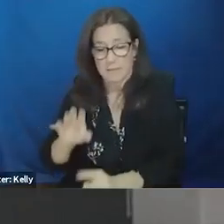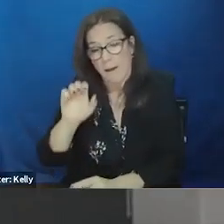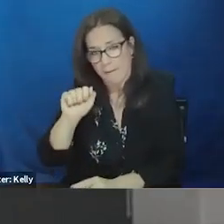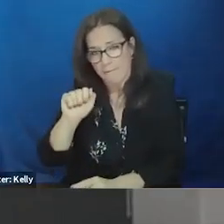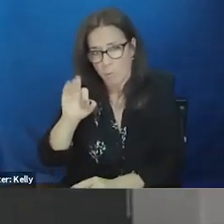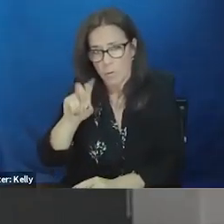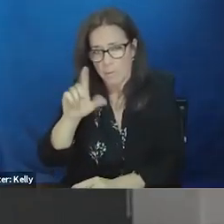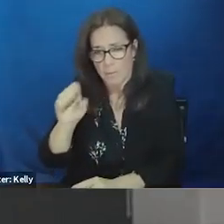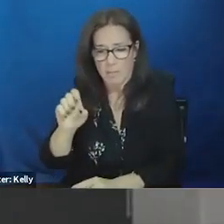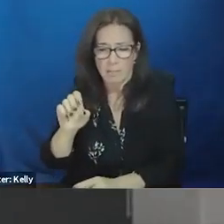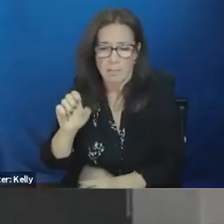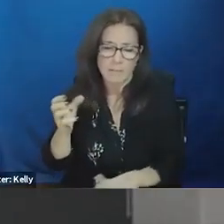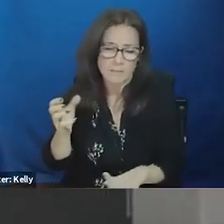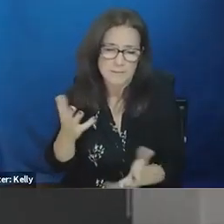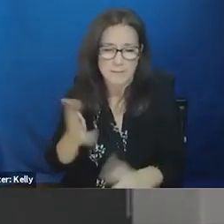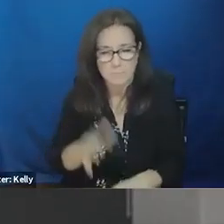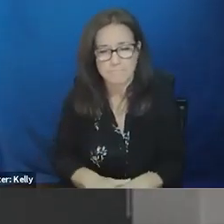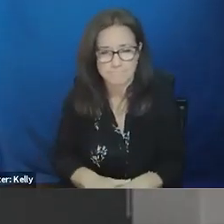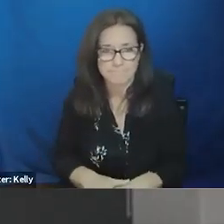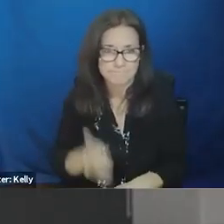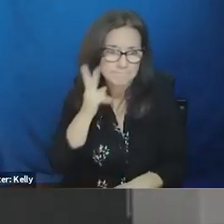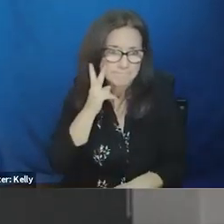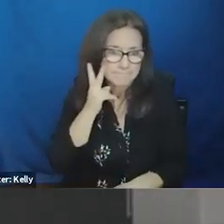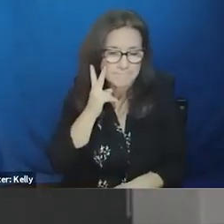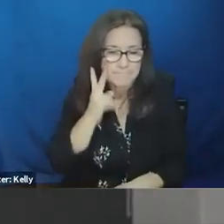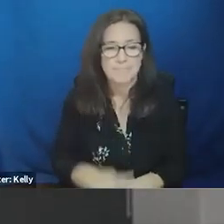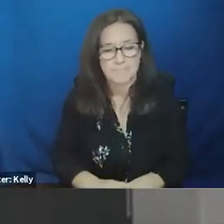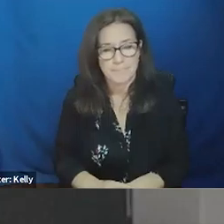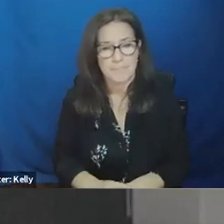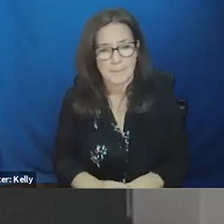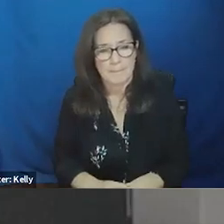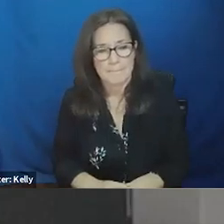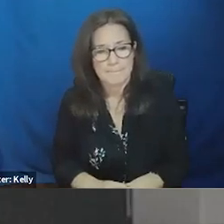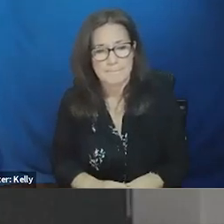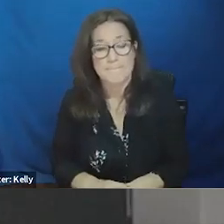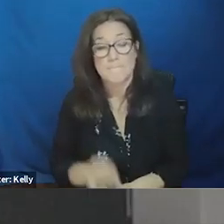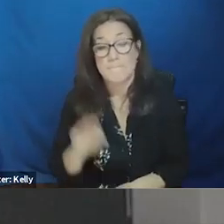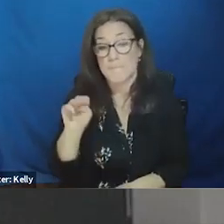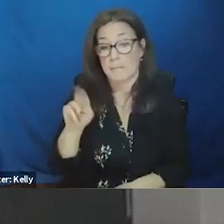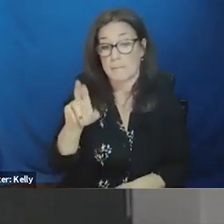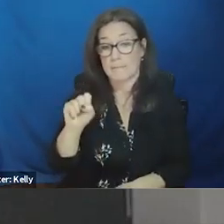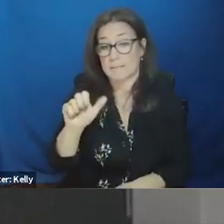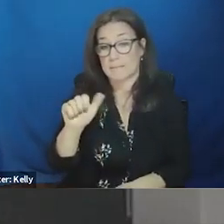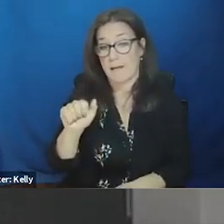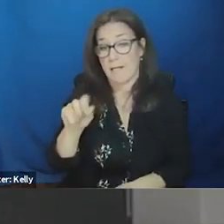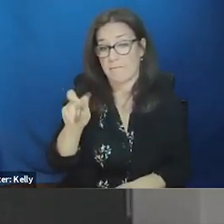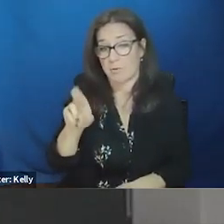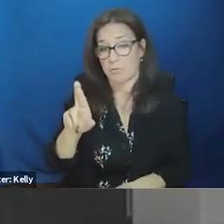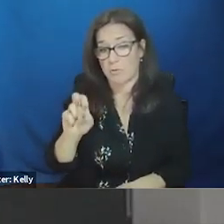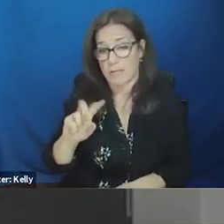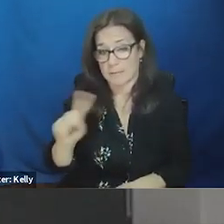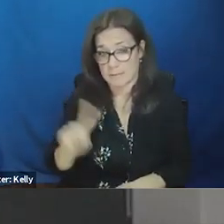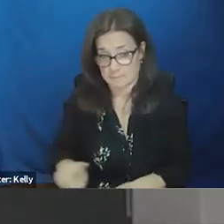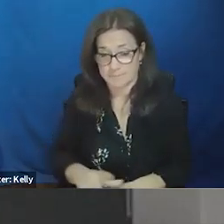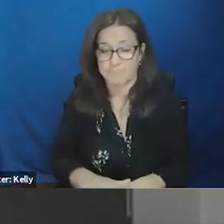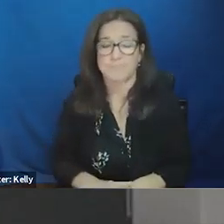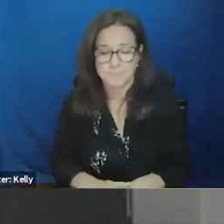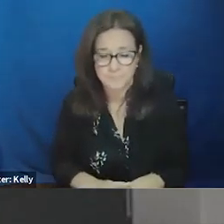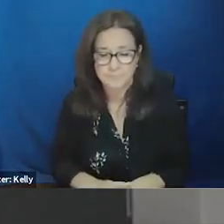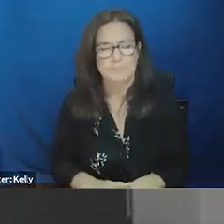cientos de unidades en varios lugares a lo largo del condado y